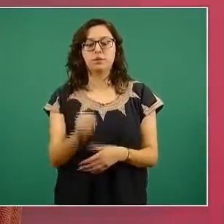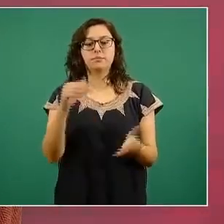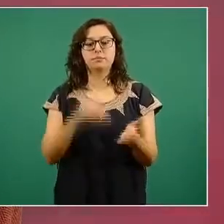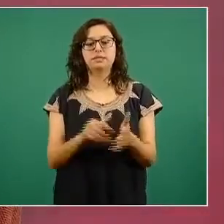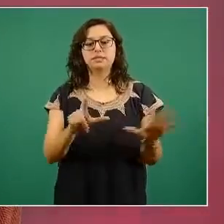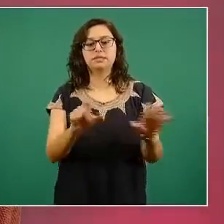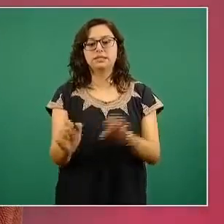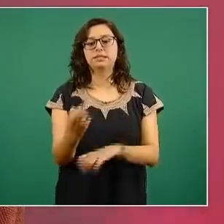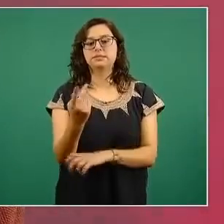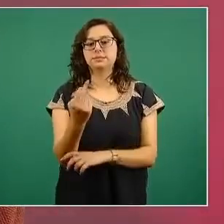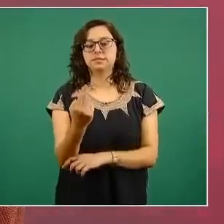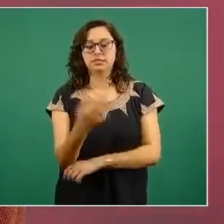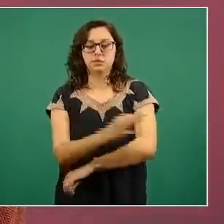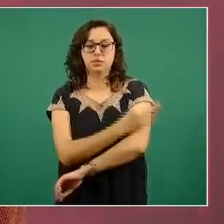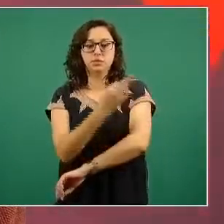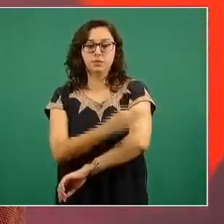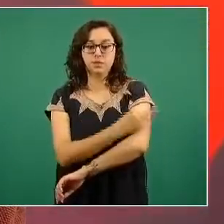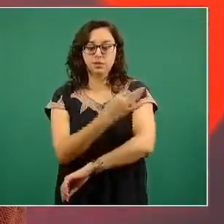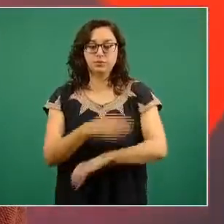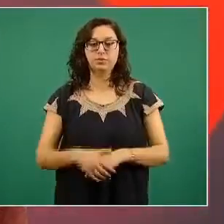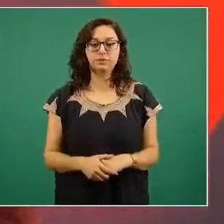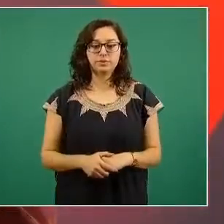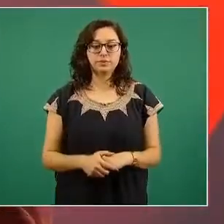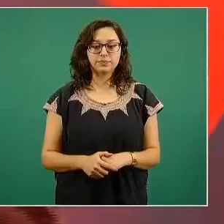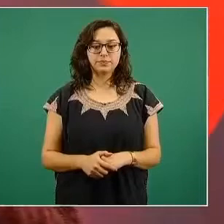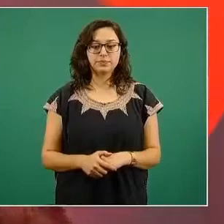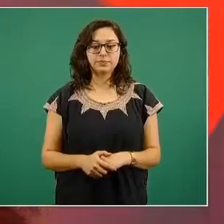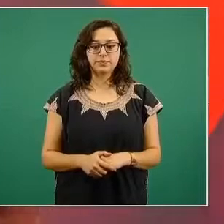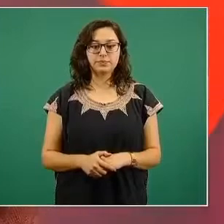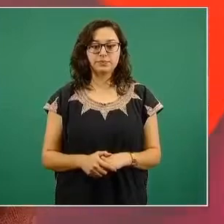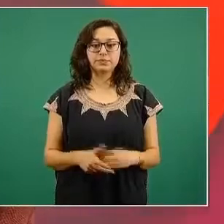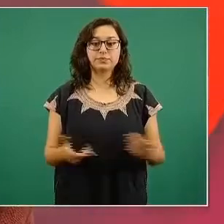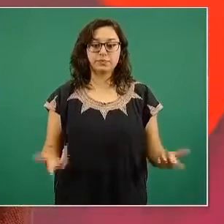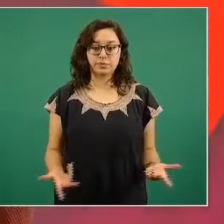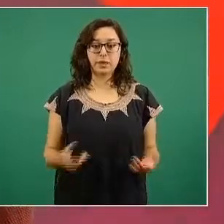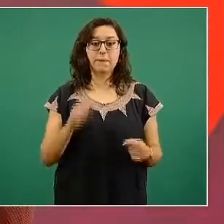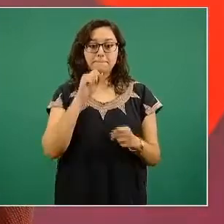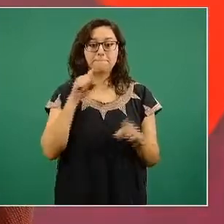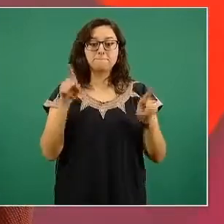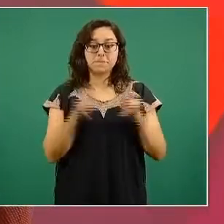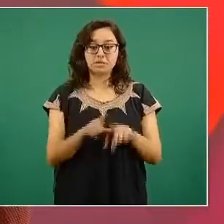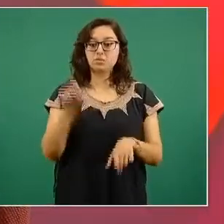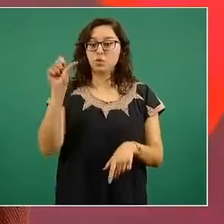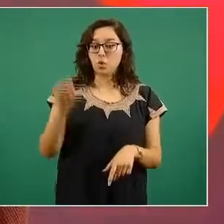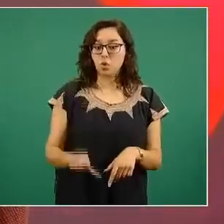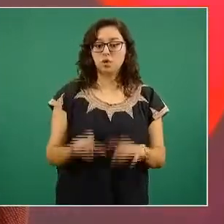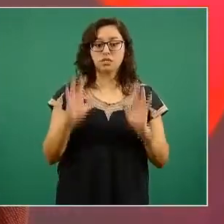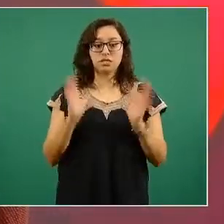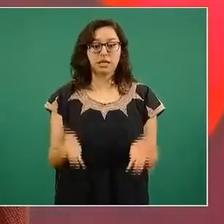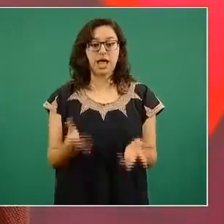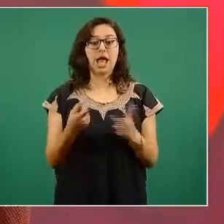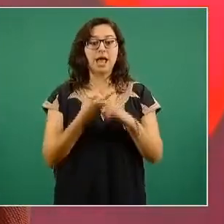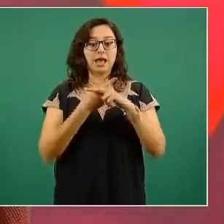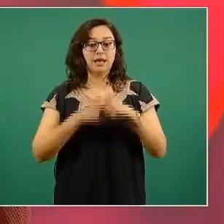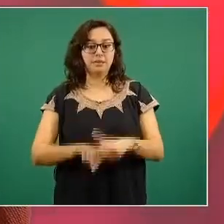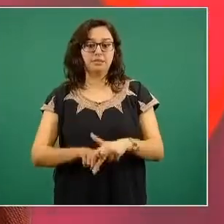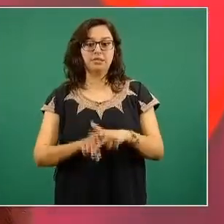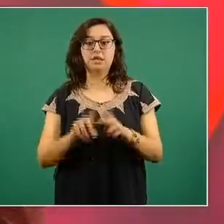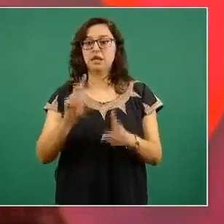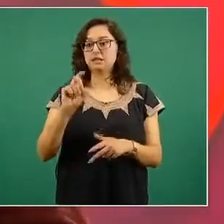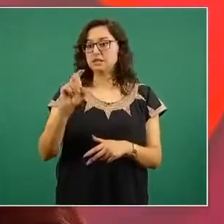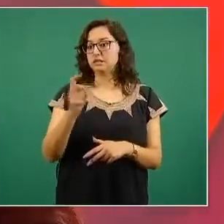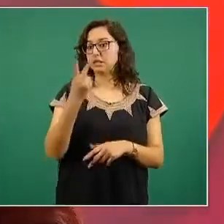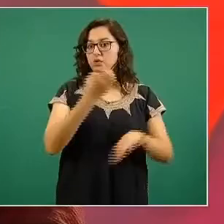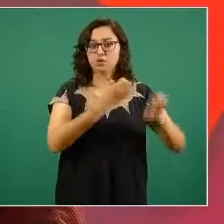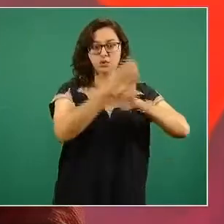439.725 dosis de vacuna y lo que implica hoy en el desplazamiento hacia todas las 32 entidades